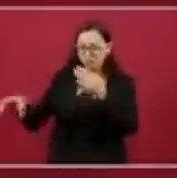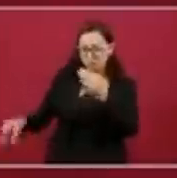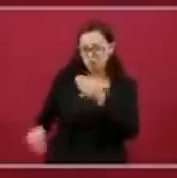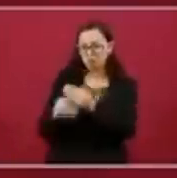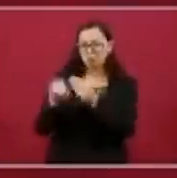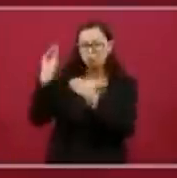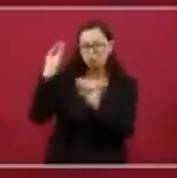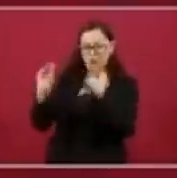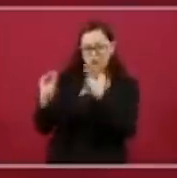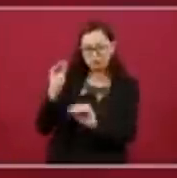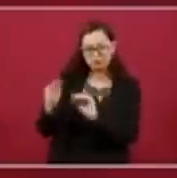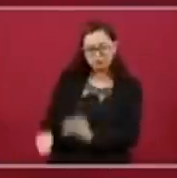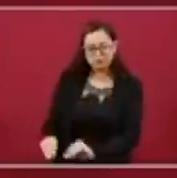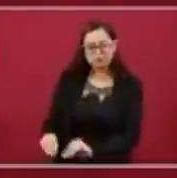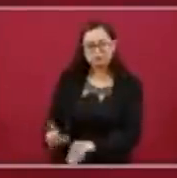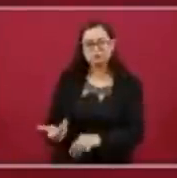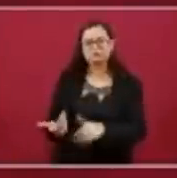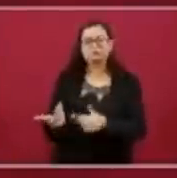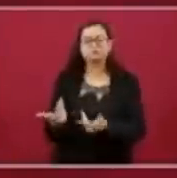hay